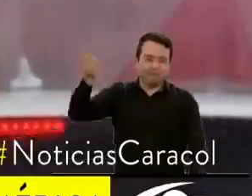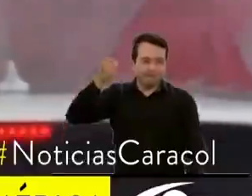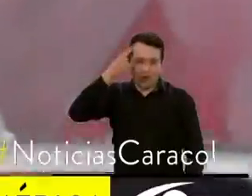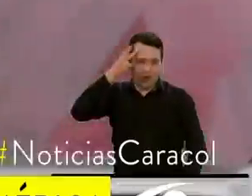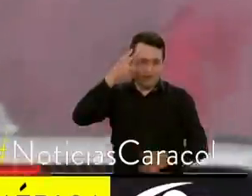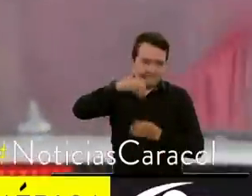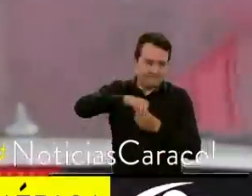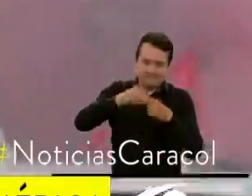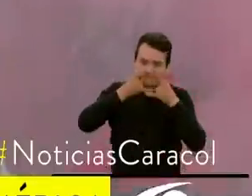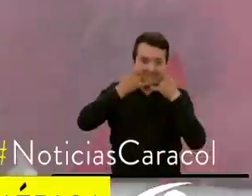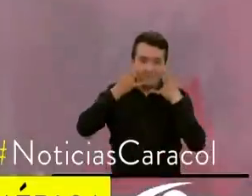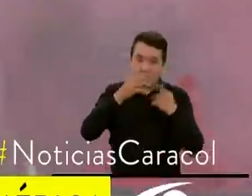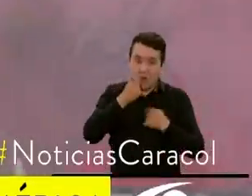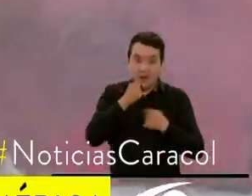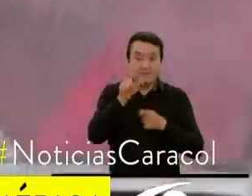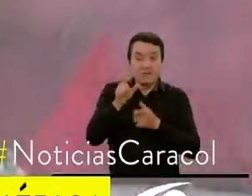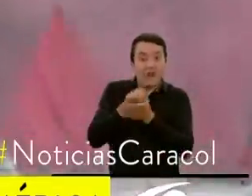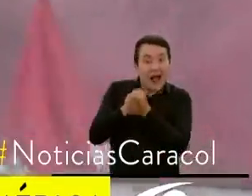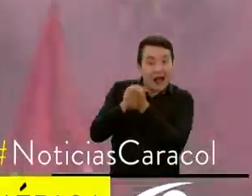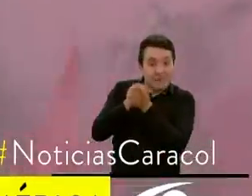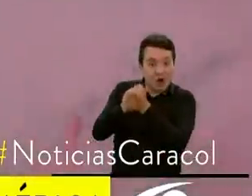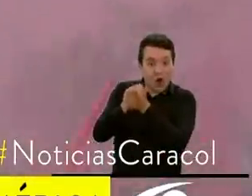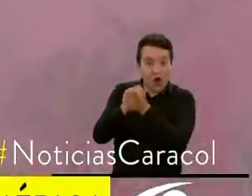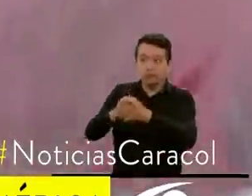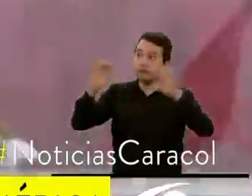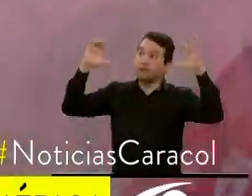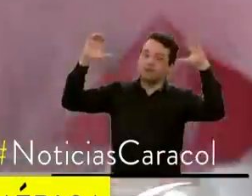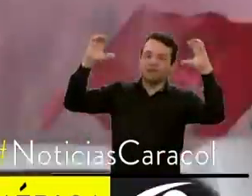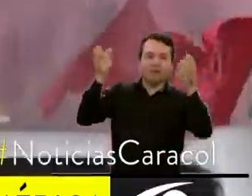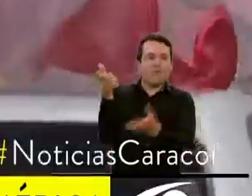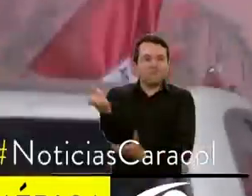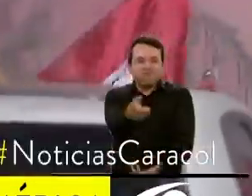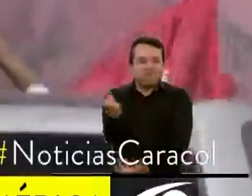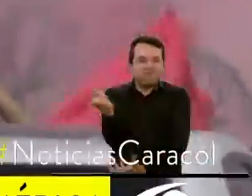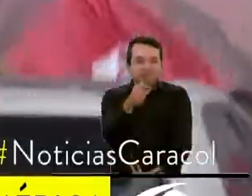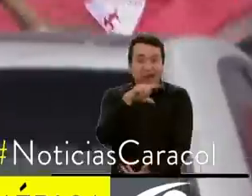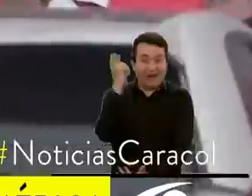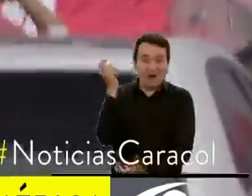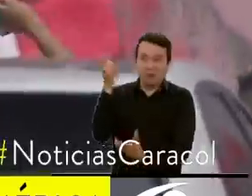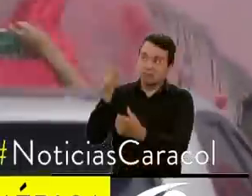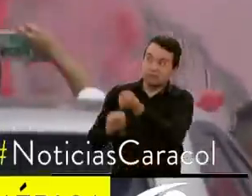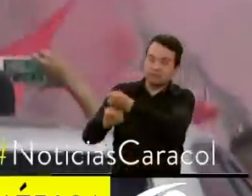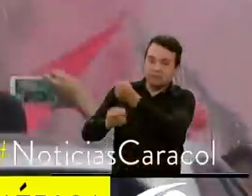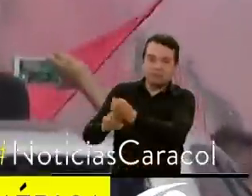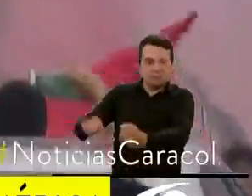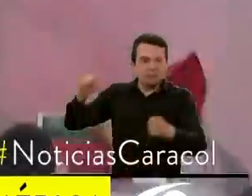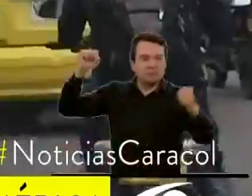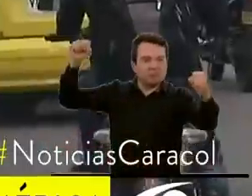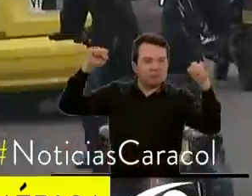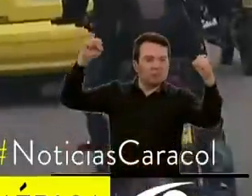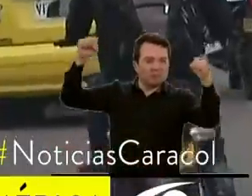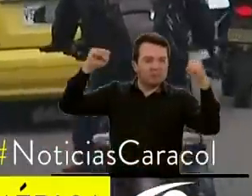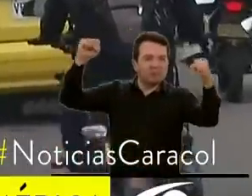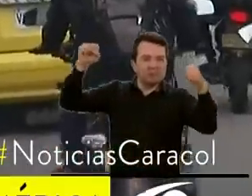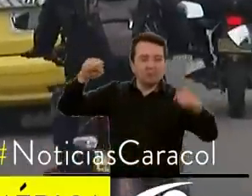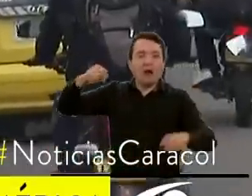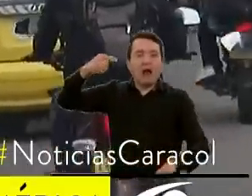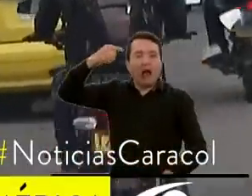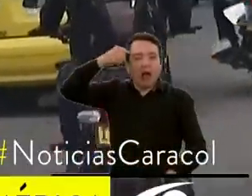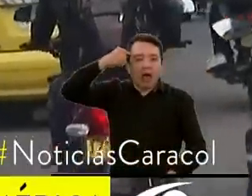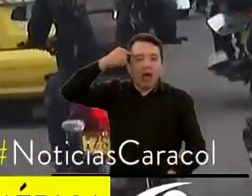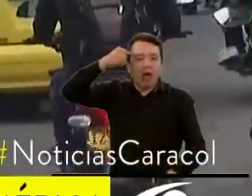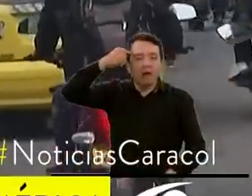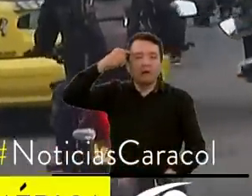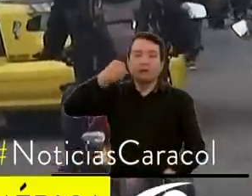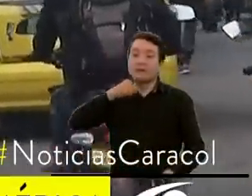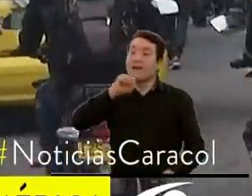tapabocas. Su amigo, quien sostiene el extintor, lo secunda, y la euforia por acompañar a su equipo del alma los dista de pensar que en cada